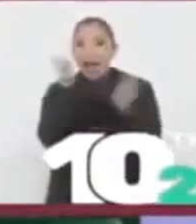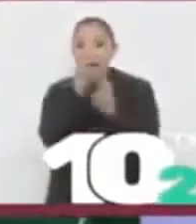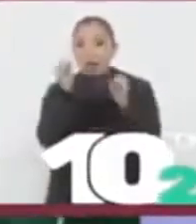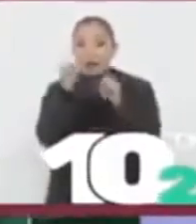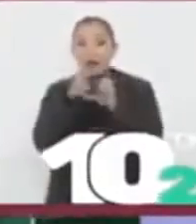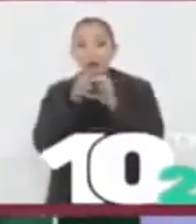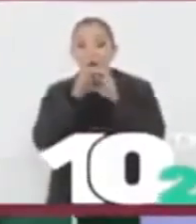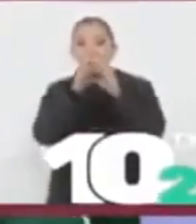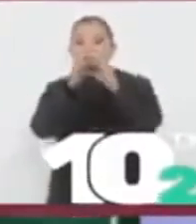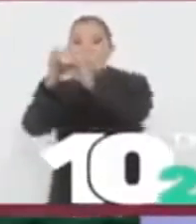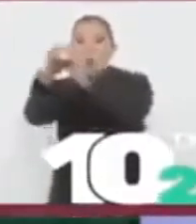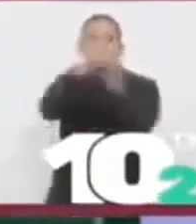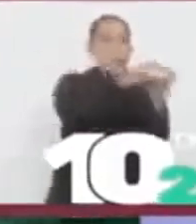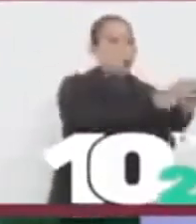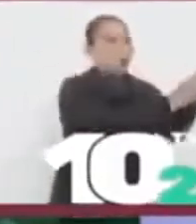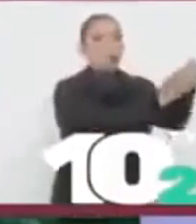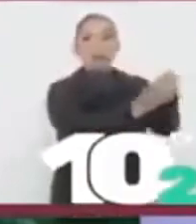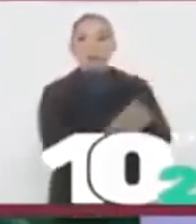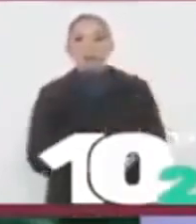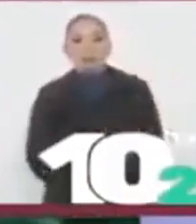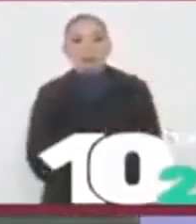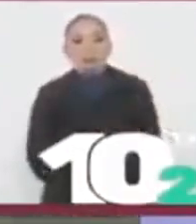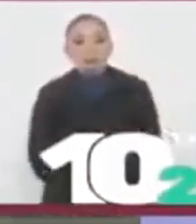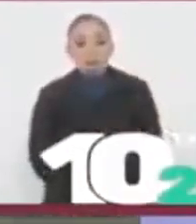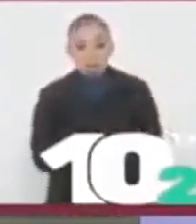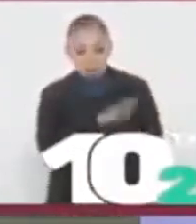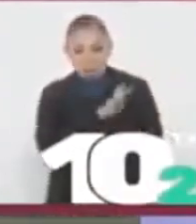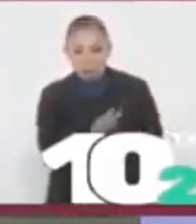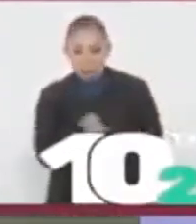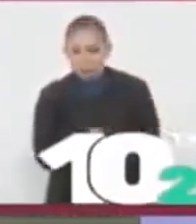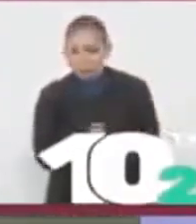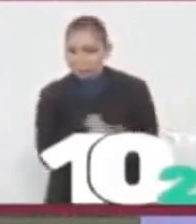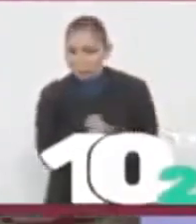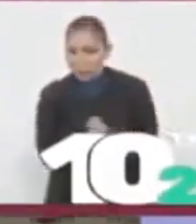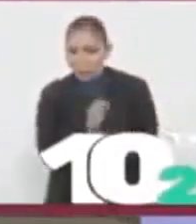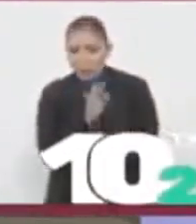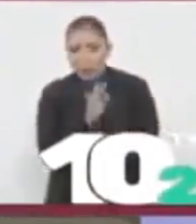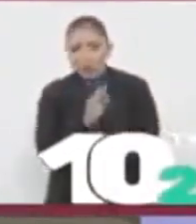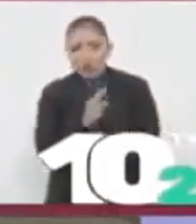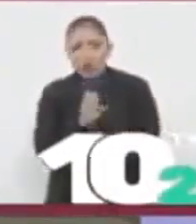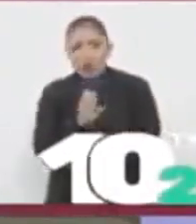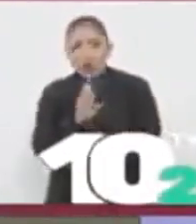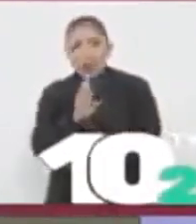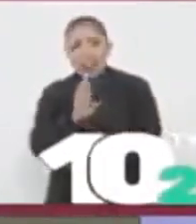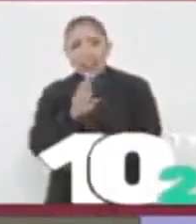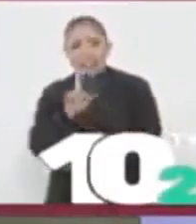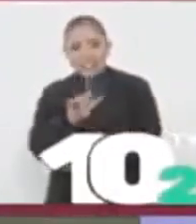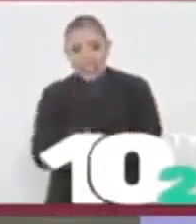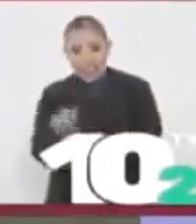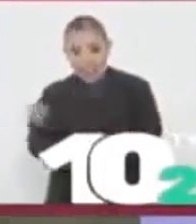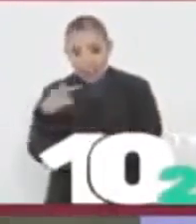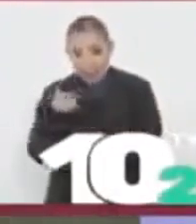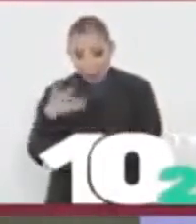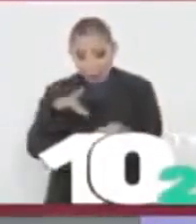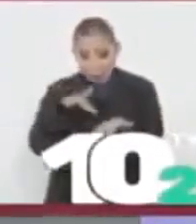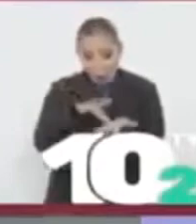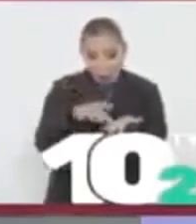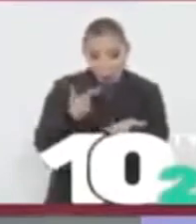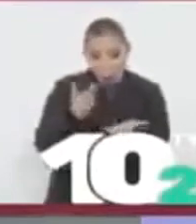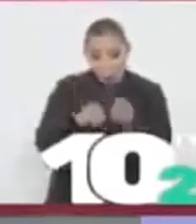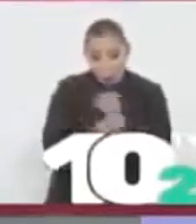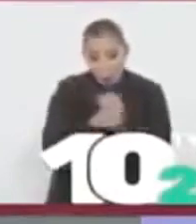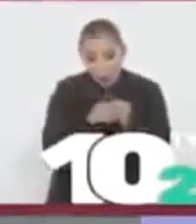está el aire fuerte, hace que cambie el rumbo. Podemos definir fuerza como la acción que se ejerce sobre un